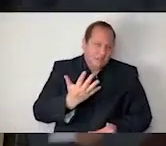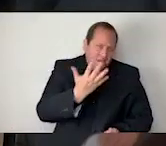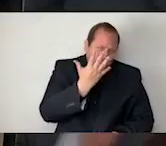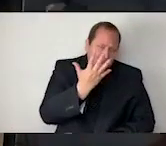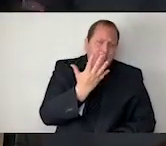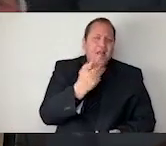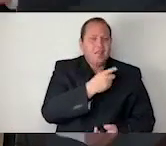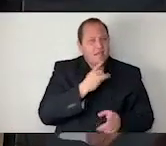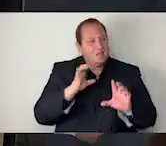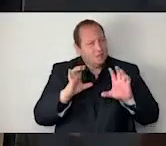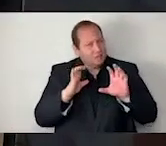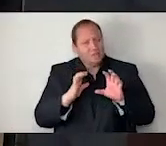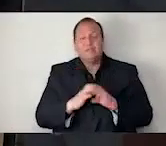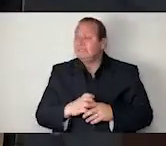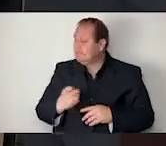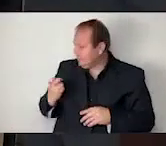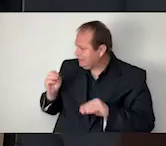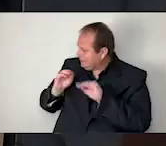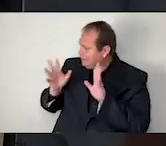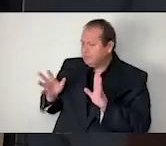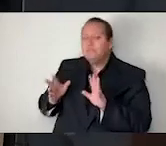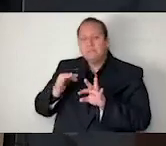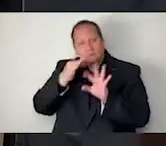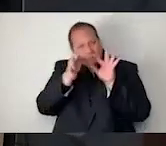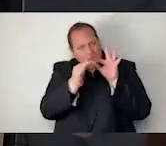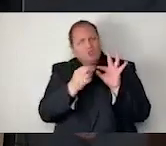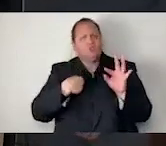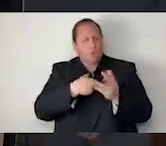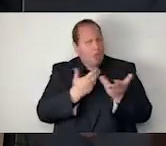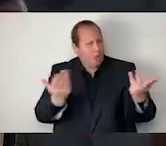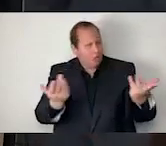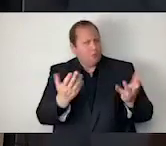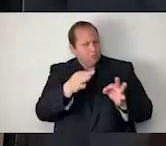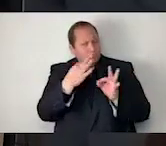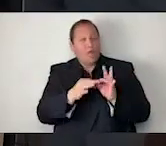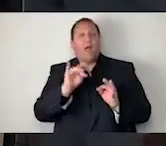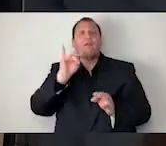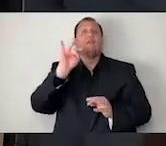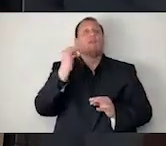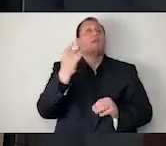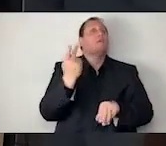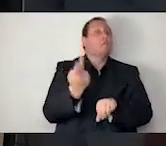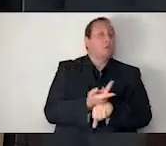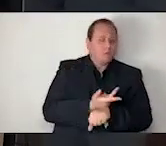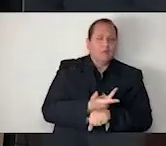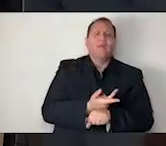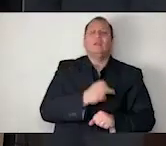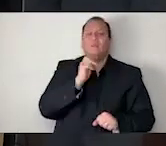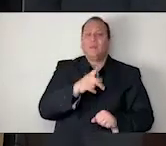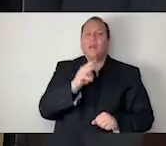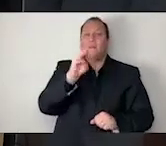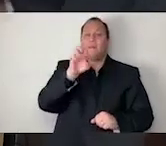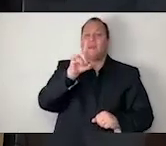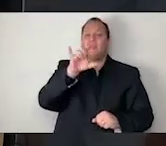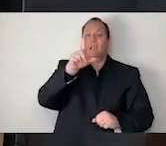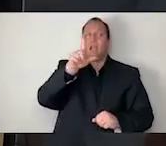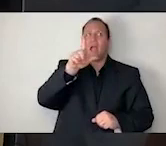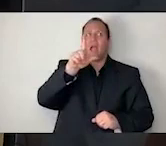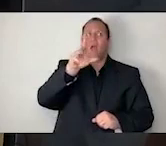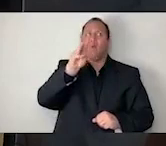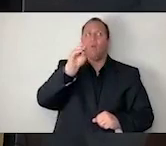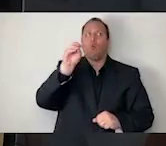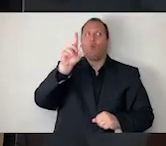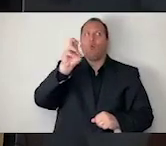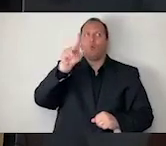sí así será me pasa el dato y hacemos lo que corresponden en tijuana les refiero american good work and products en la evaluación